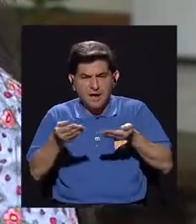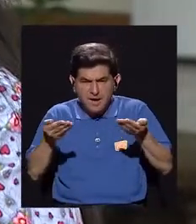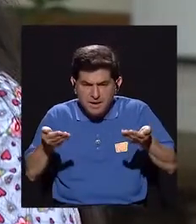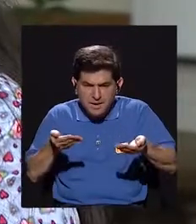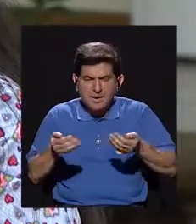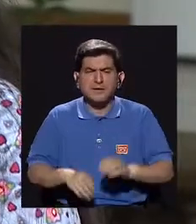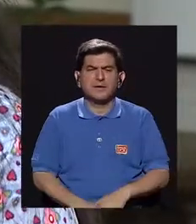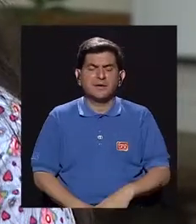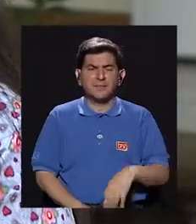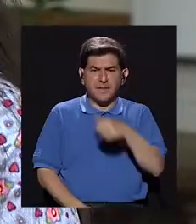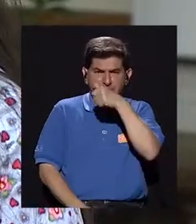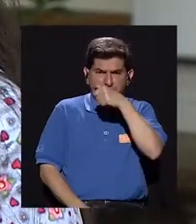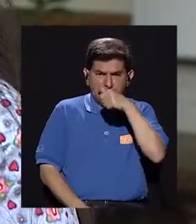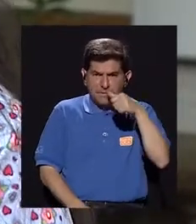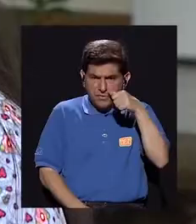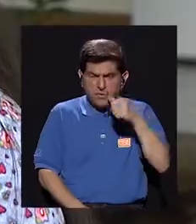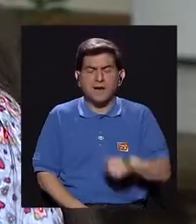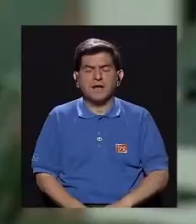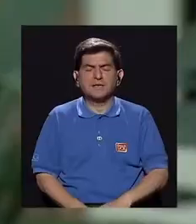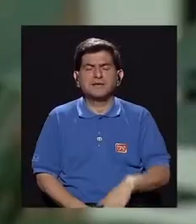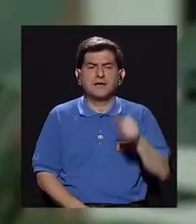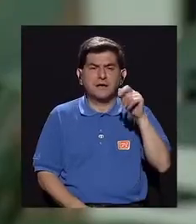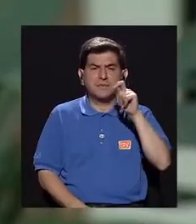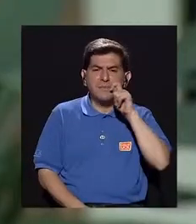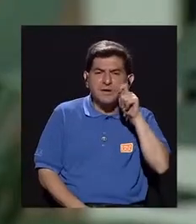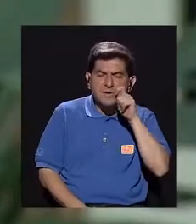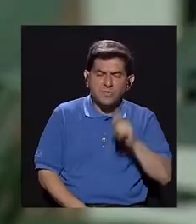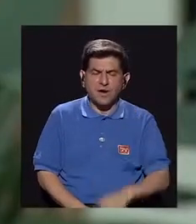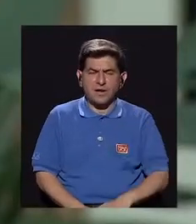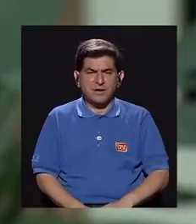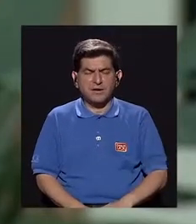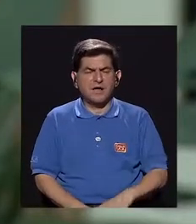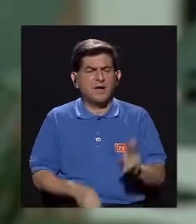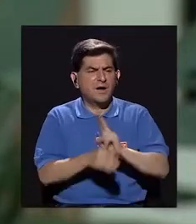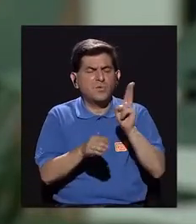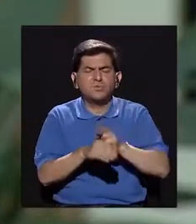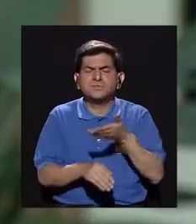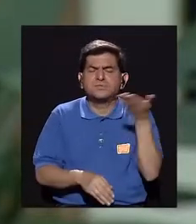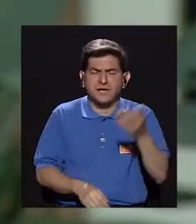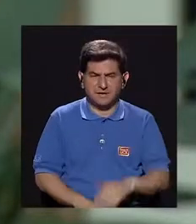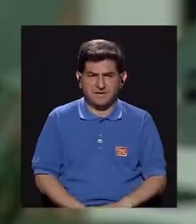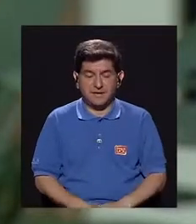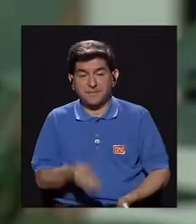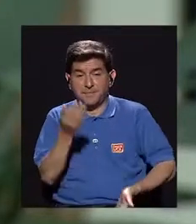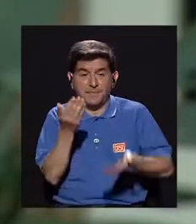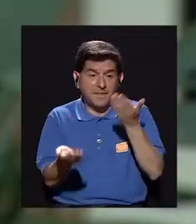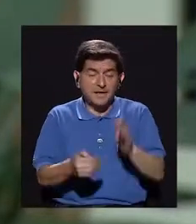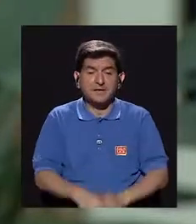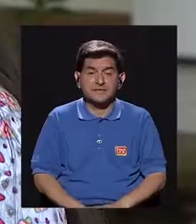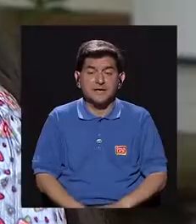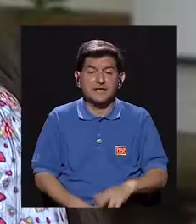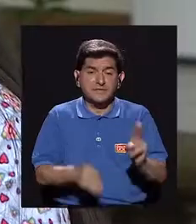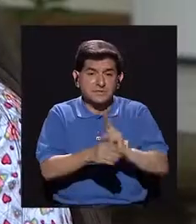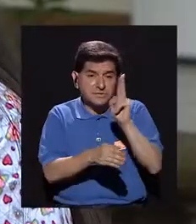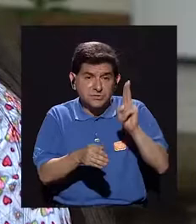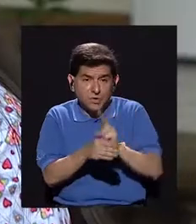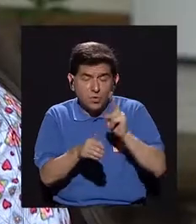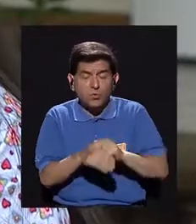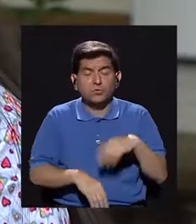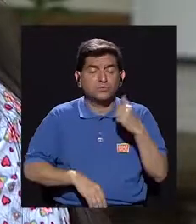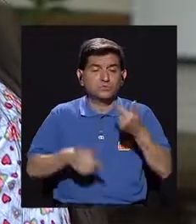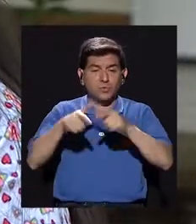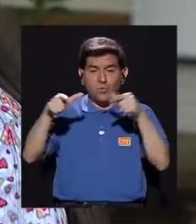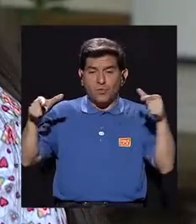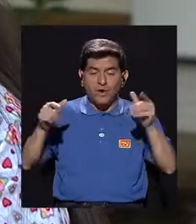es la marihuana, cómo es la cocaína, qué elementos se utilizan, porque de una u otra forma van a empezar a utilizar